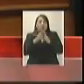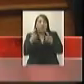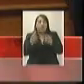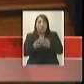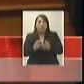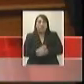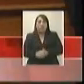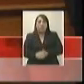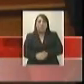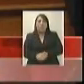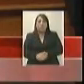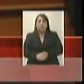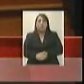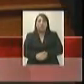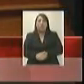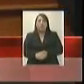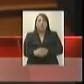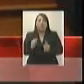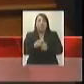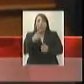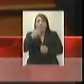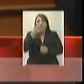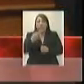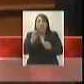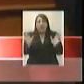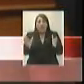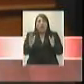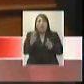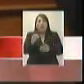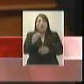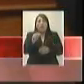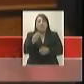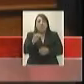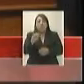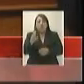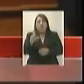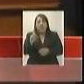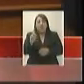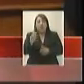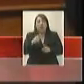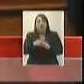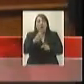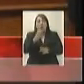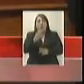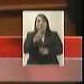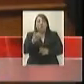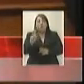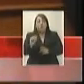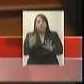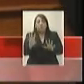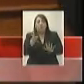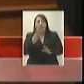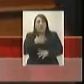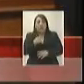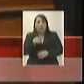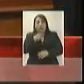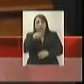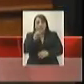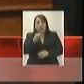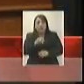reunimos con un verdadero ángel, Marielita de la Cruz, de tan solo 9 años.